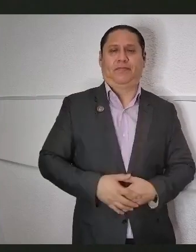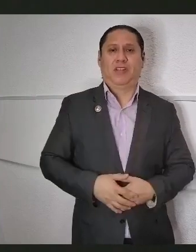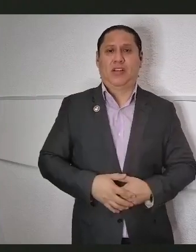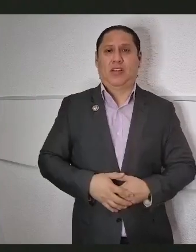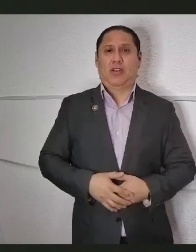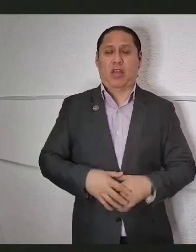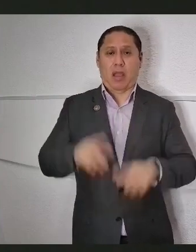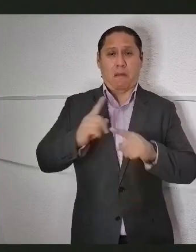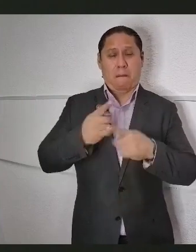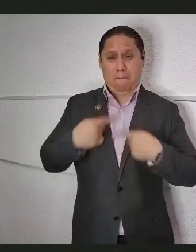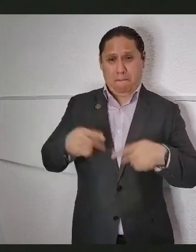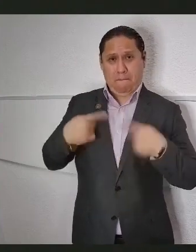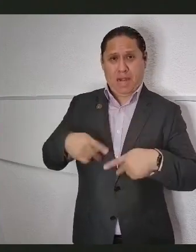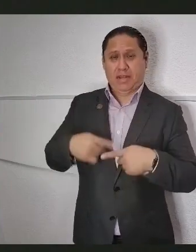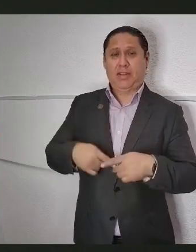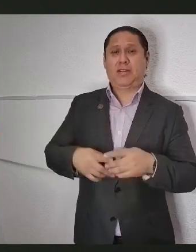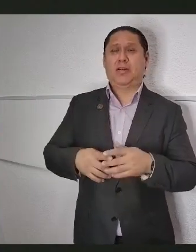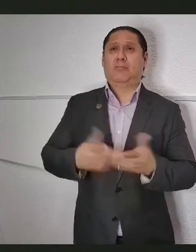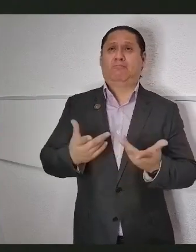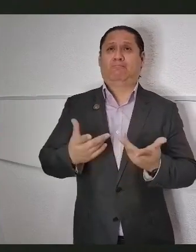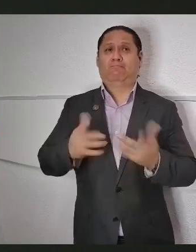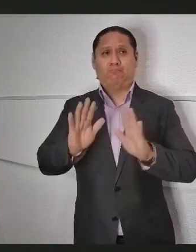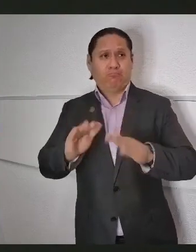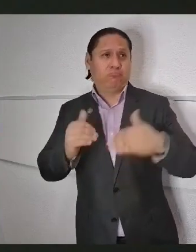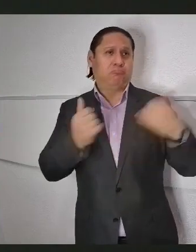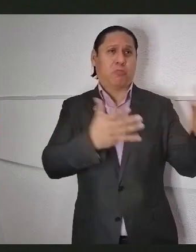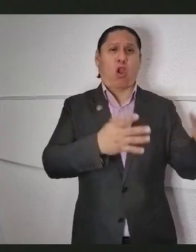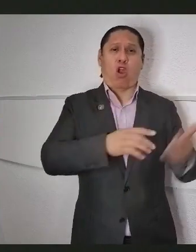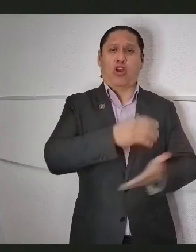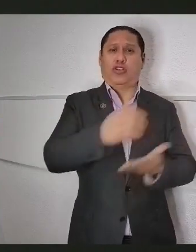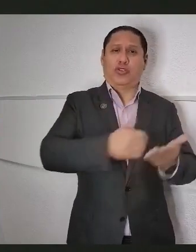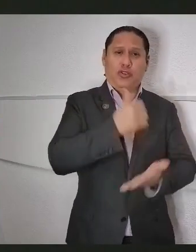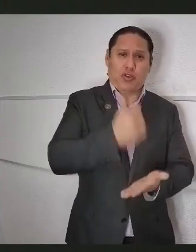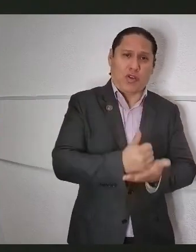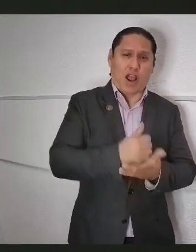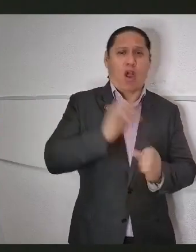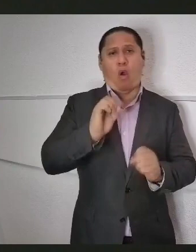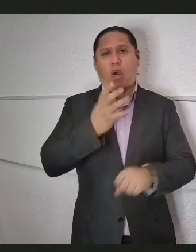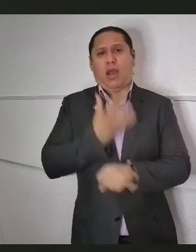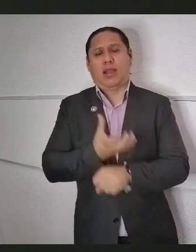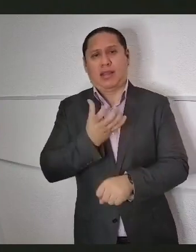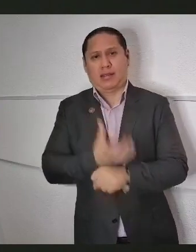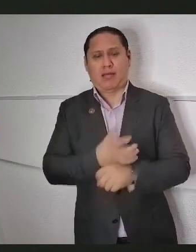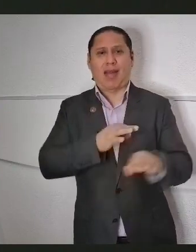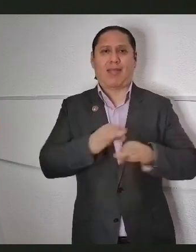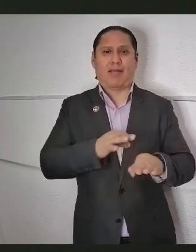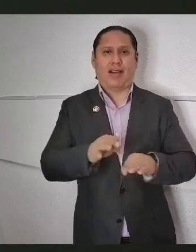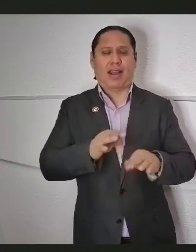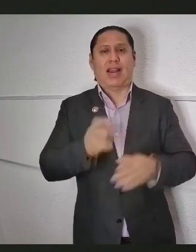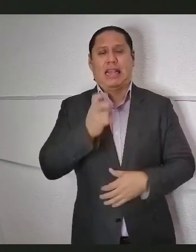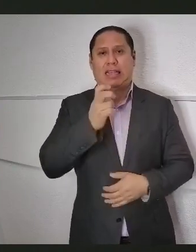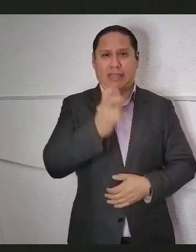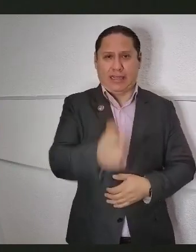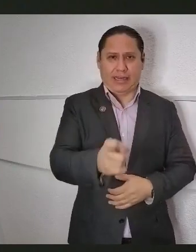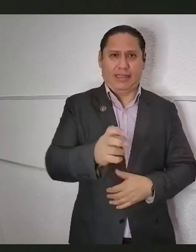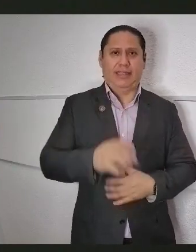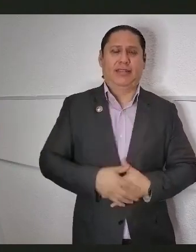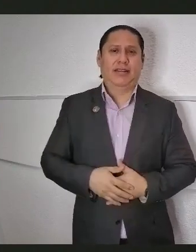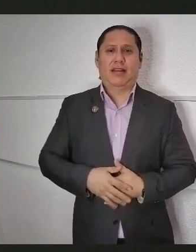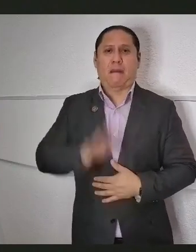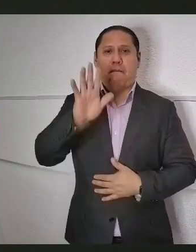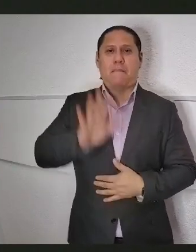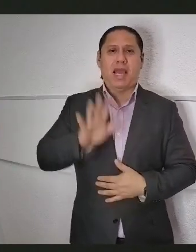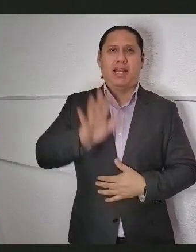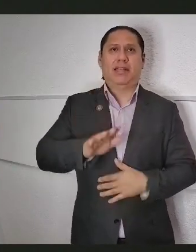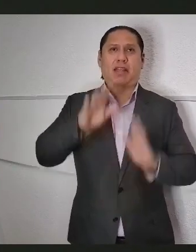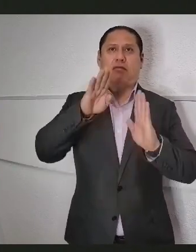campesinos ha emigrado hacia áreas urbanas y a Estados Unidos, este fenómeno provoca un